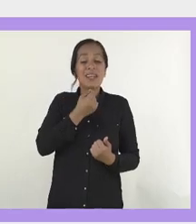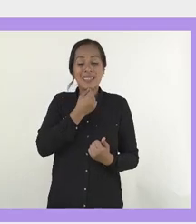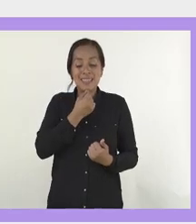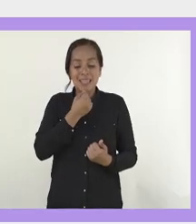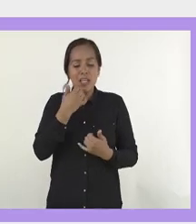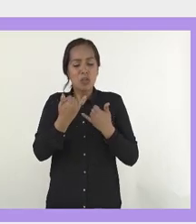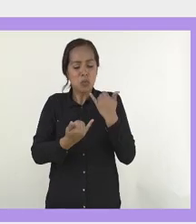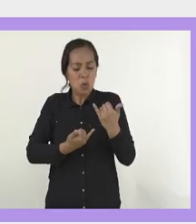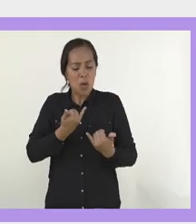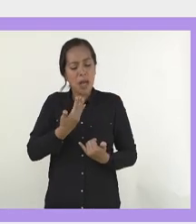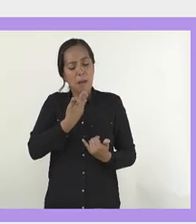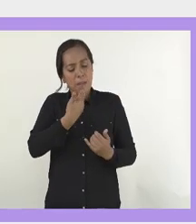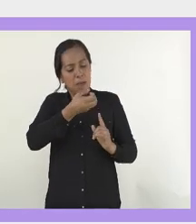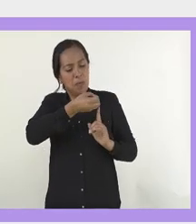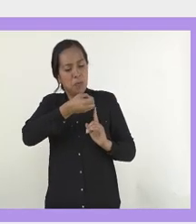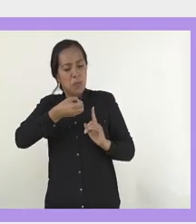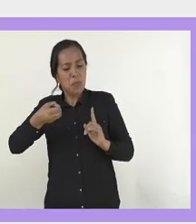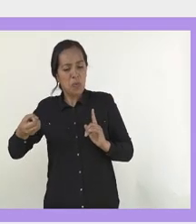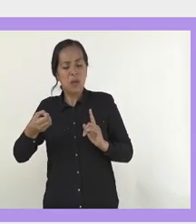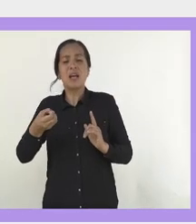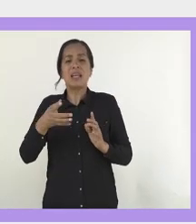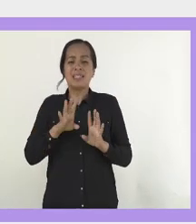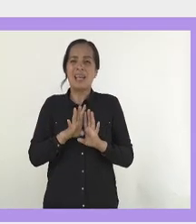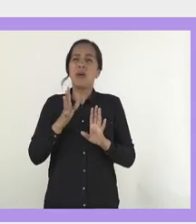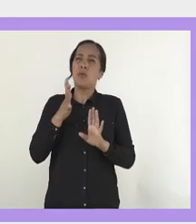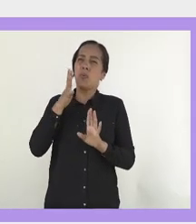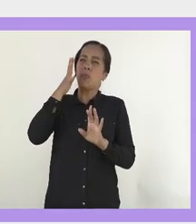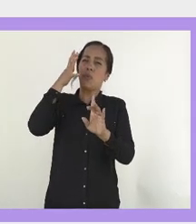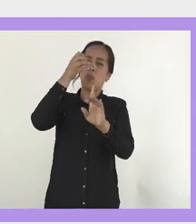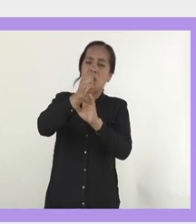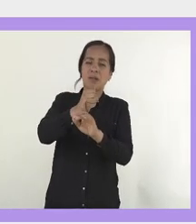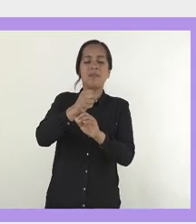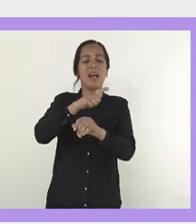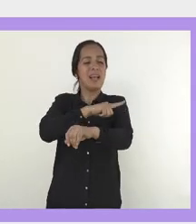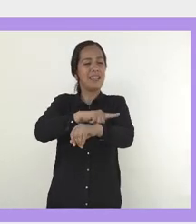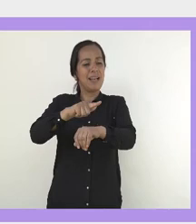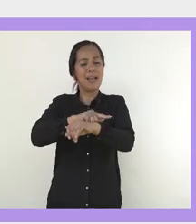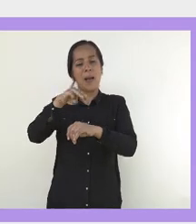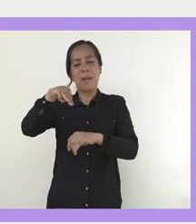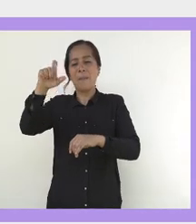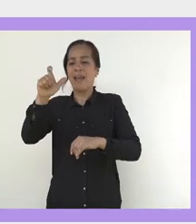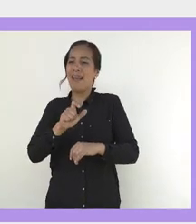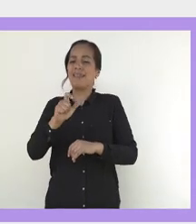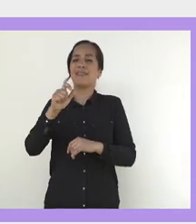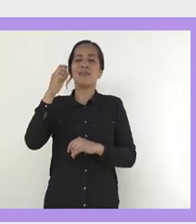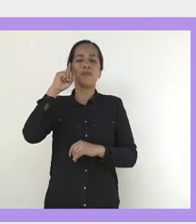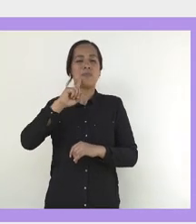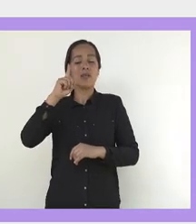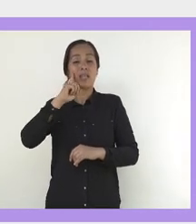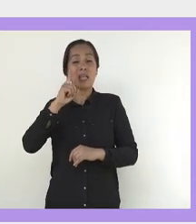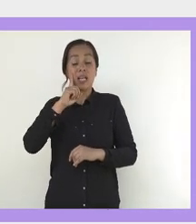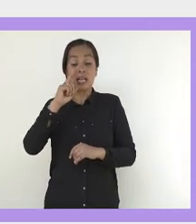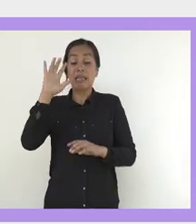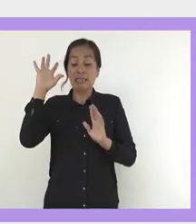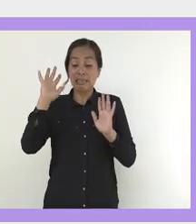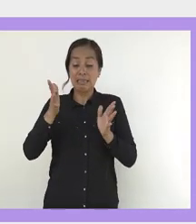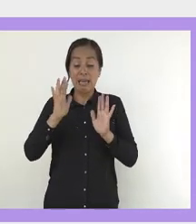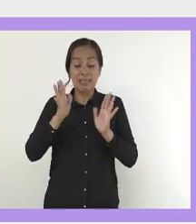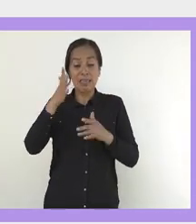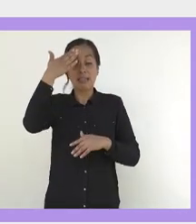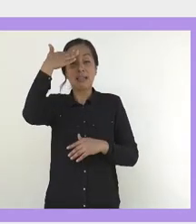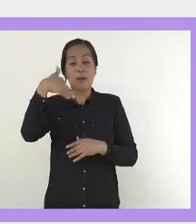Fútbol tienen hoy un camino hacia la Liga MX femenil hacia selecciones nacionales hoy ya sabemos